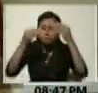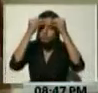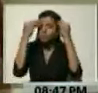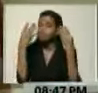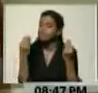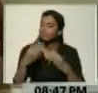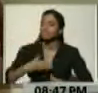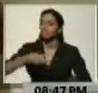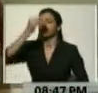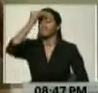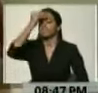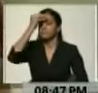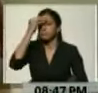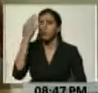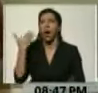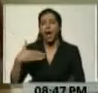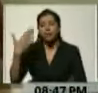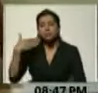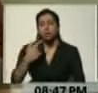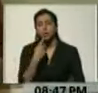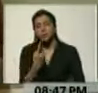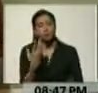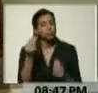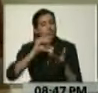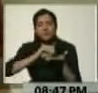Yo de cuando en cuando he citado por ahí